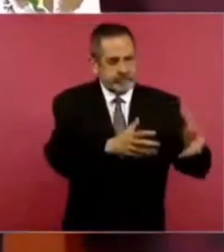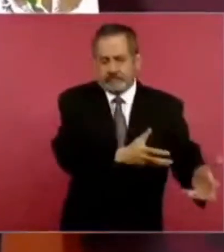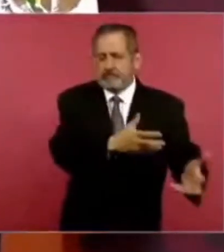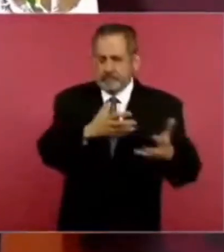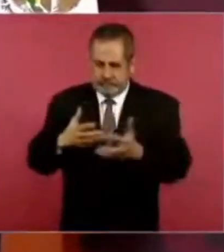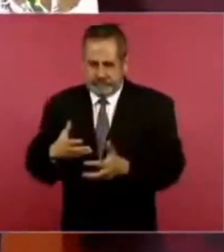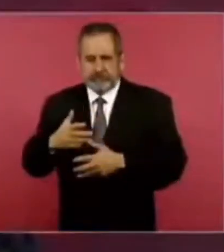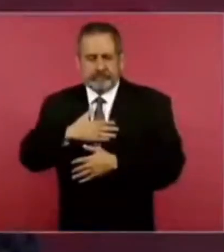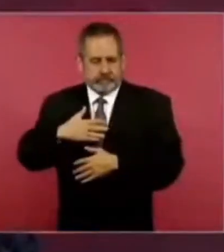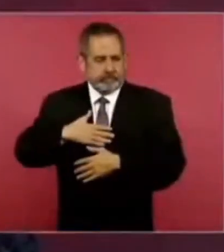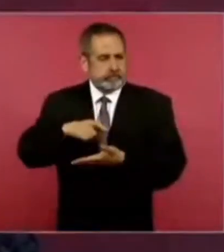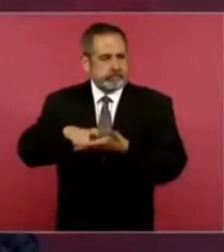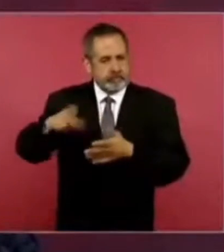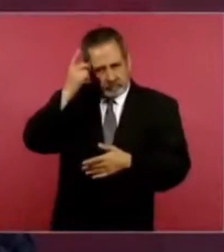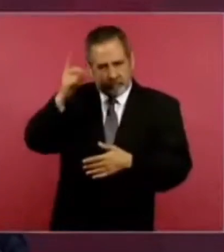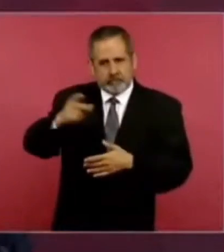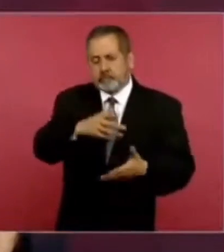pues